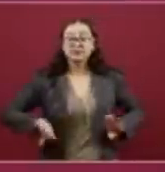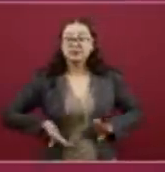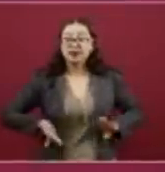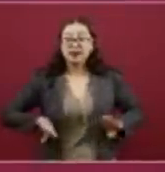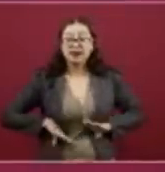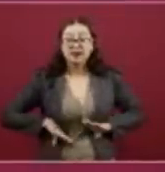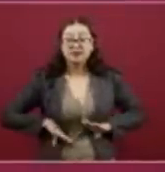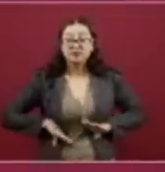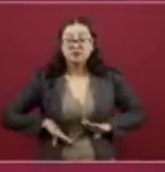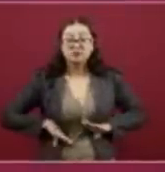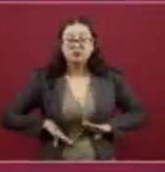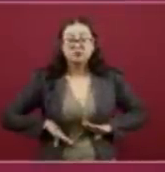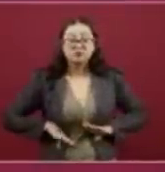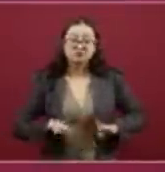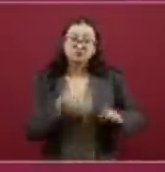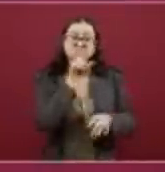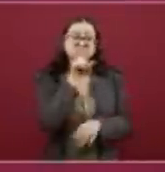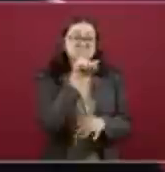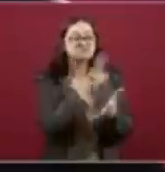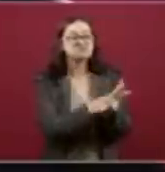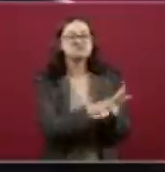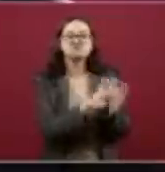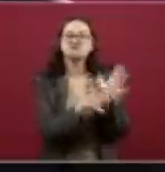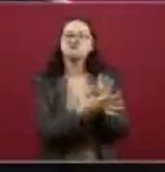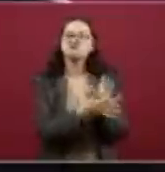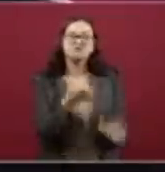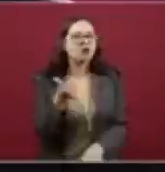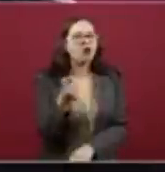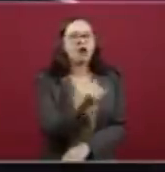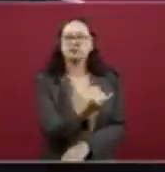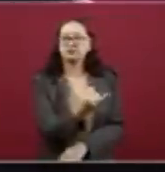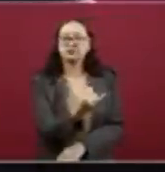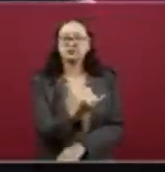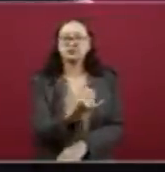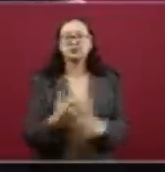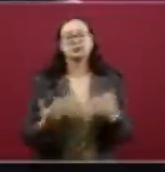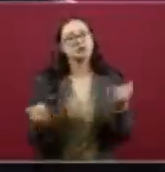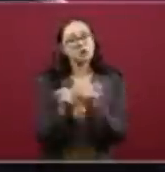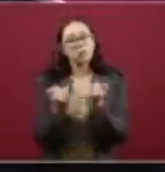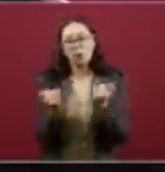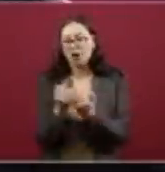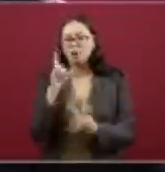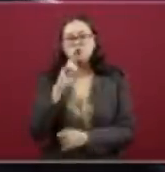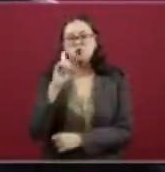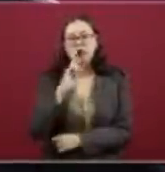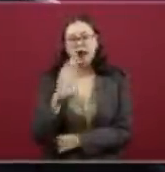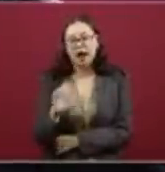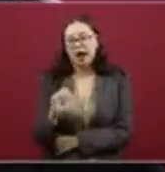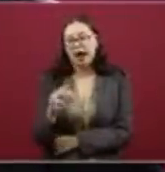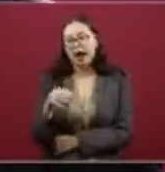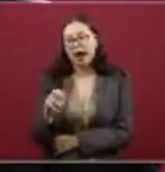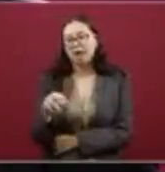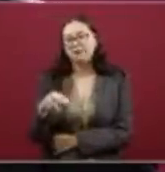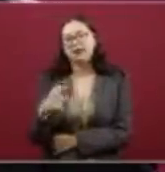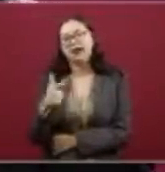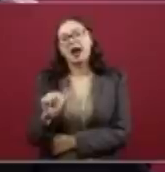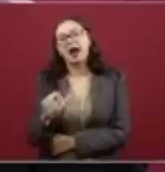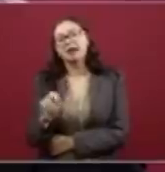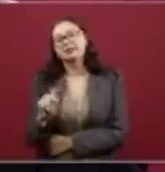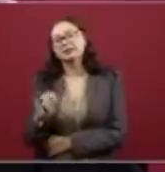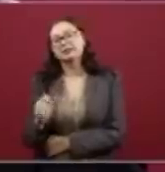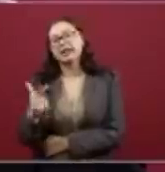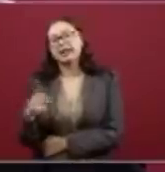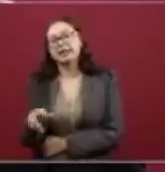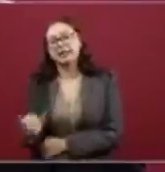actuó con un silencio cómplice. Lo de Carmen Aristegui, lo mismo. Nosotros no vamos a actuar así.